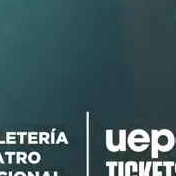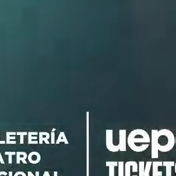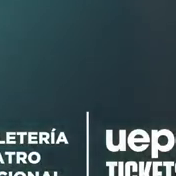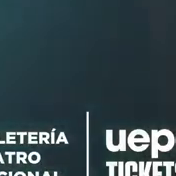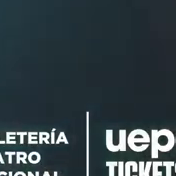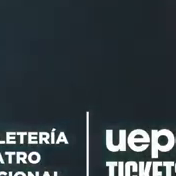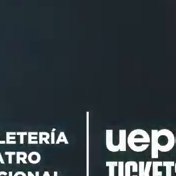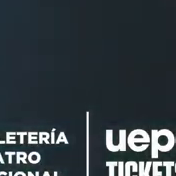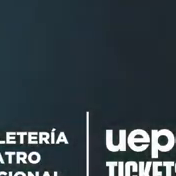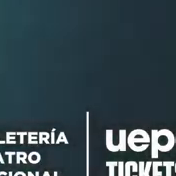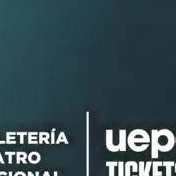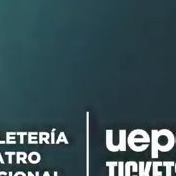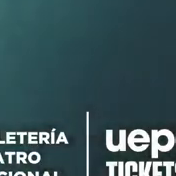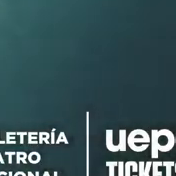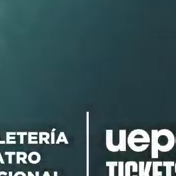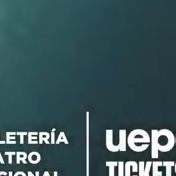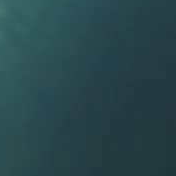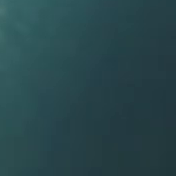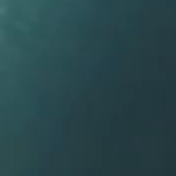Tickets.